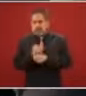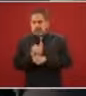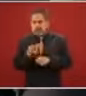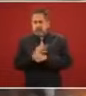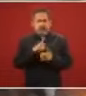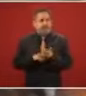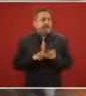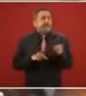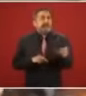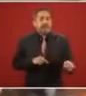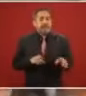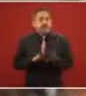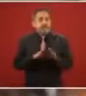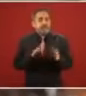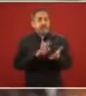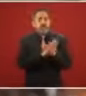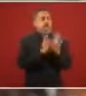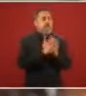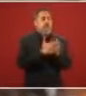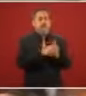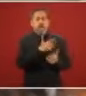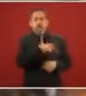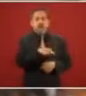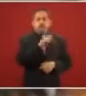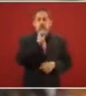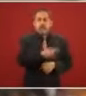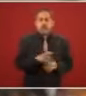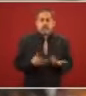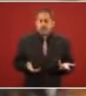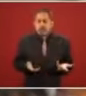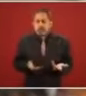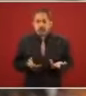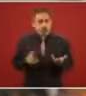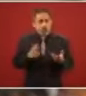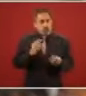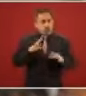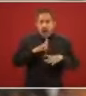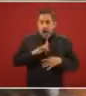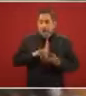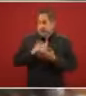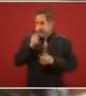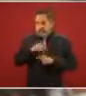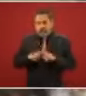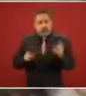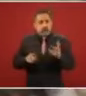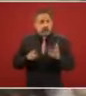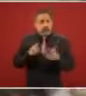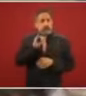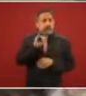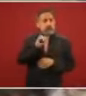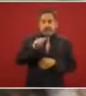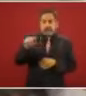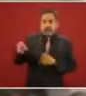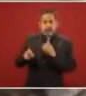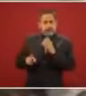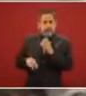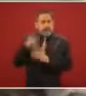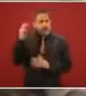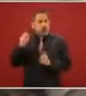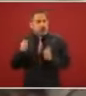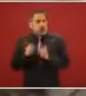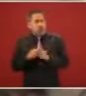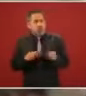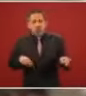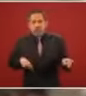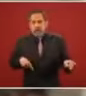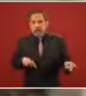con sus cómplices, por así decirlo, que dejaron de en desabasto al ISSSTE en ese estado? Y